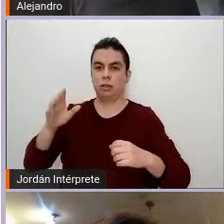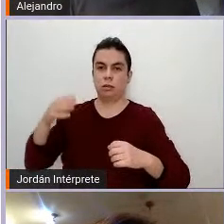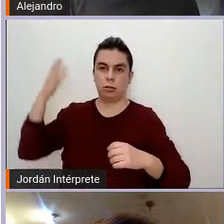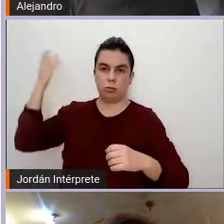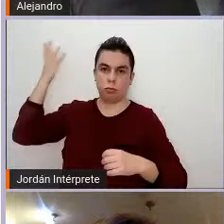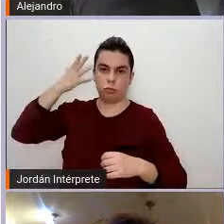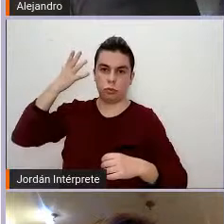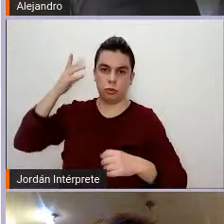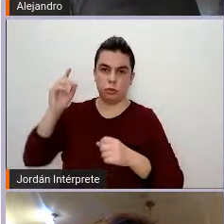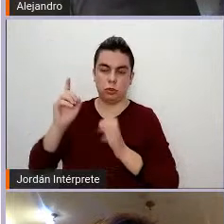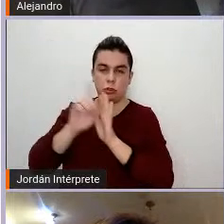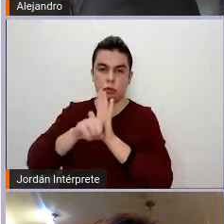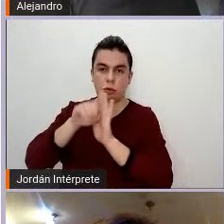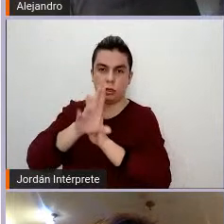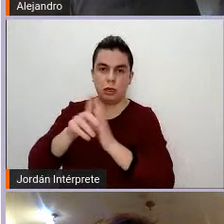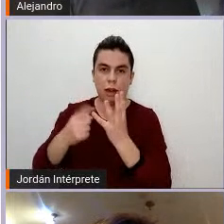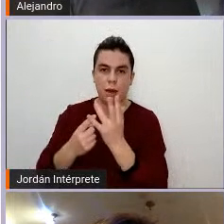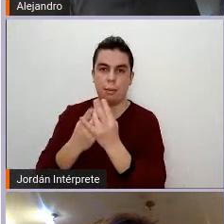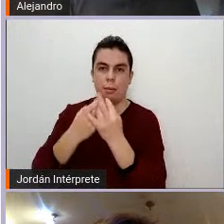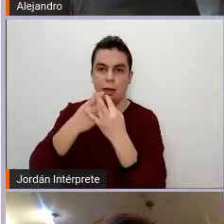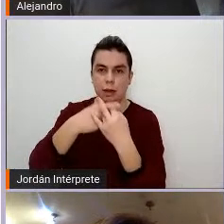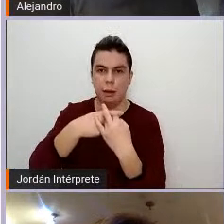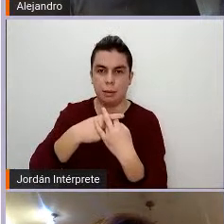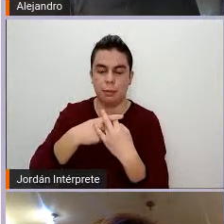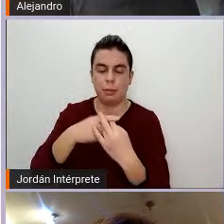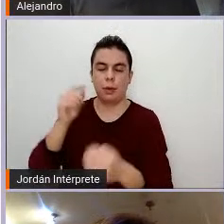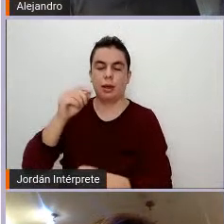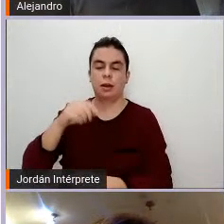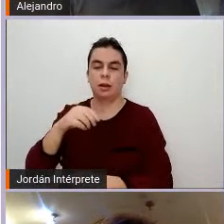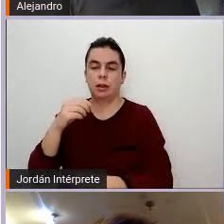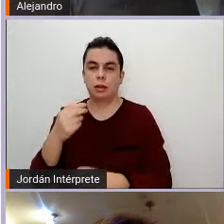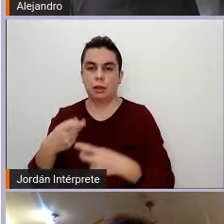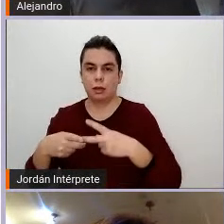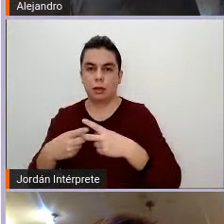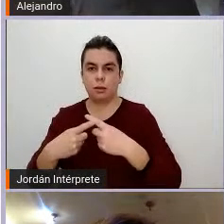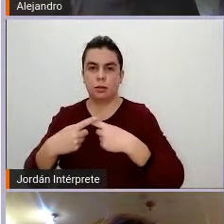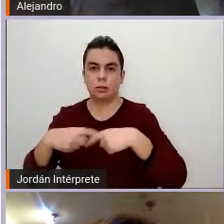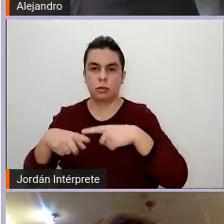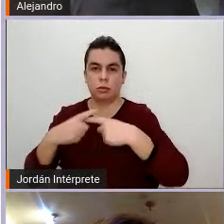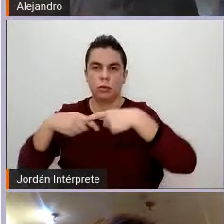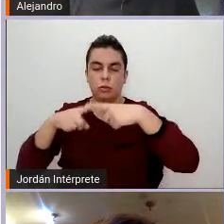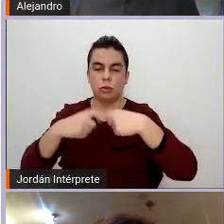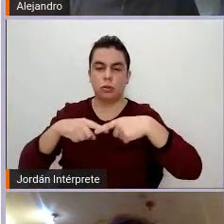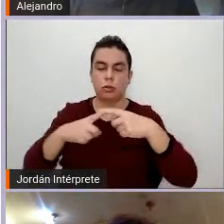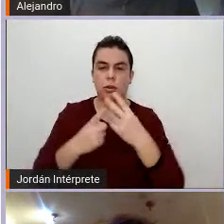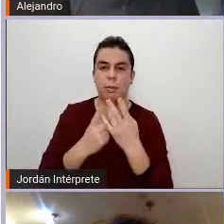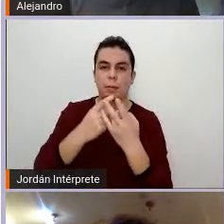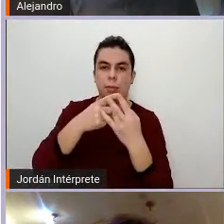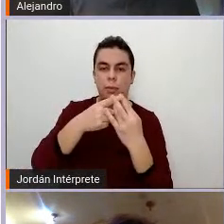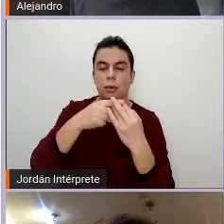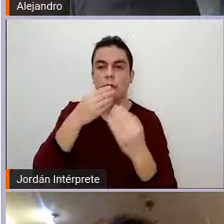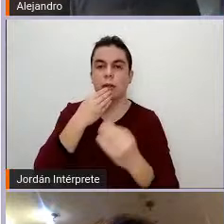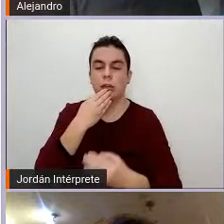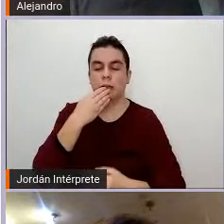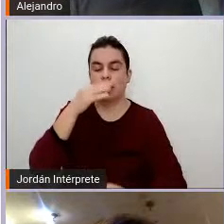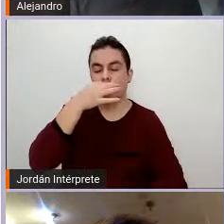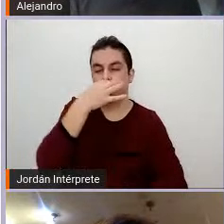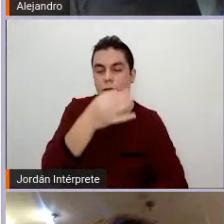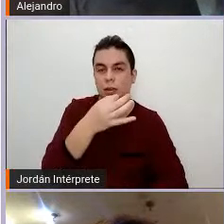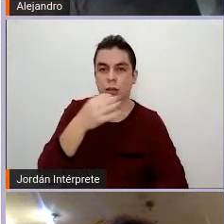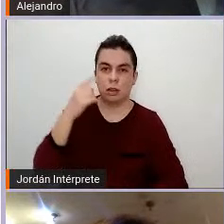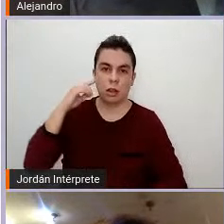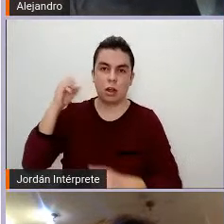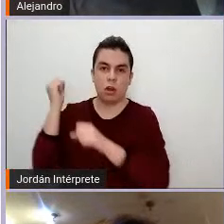de Sergio Bravo, incluyendo además diapositivas en color para mostrar sus obras visuales y con las anticuecas sonando de